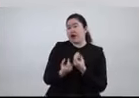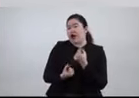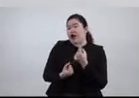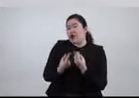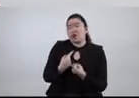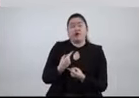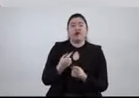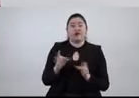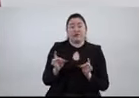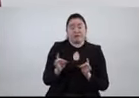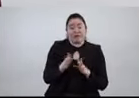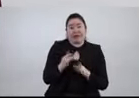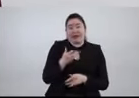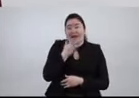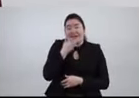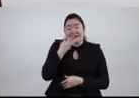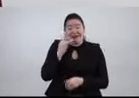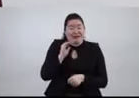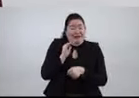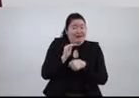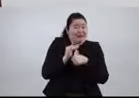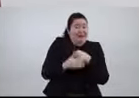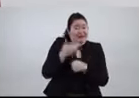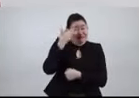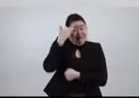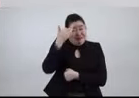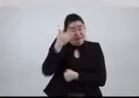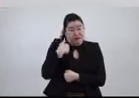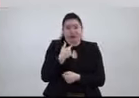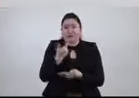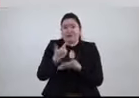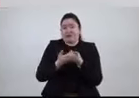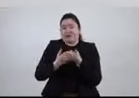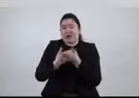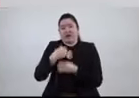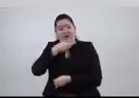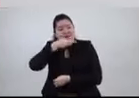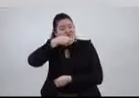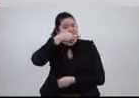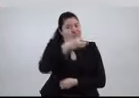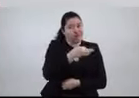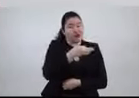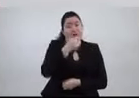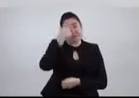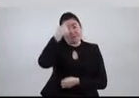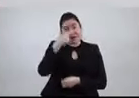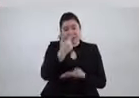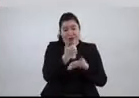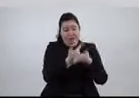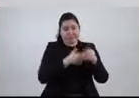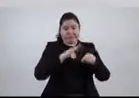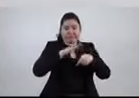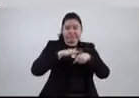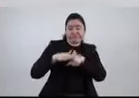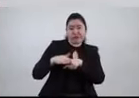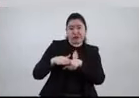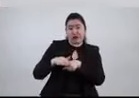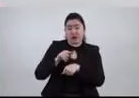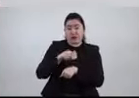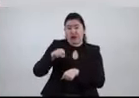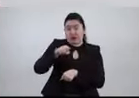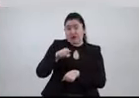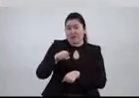último momento de nuestra fecha de corte para entregarnos todas sus adecuaciones, para hacer un padrón mucho más robusto, y la mayoría de ellos se entregaron, no la